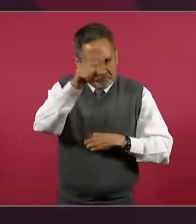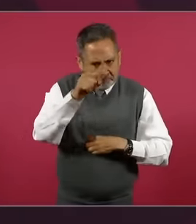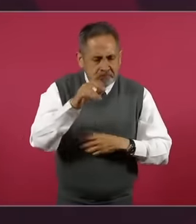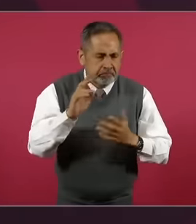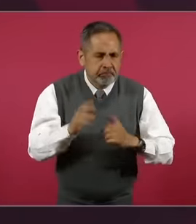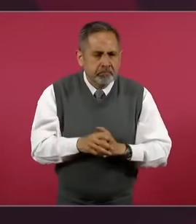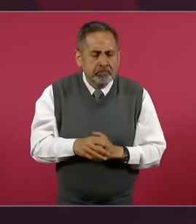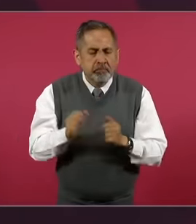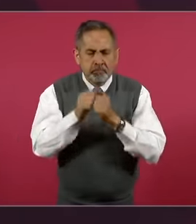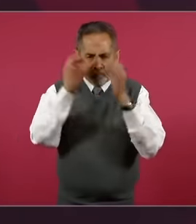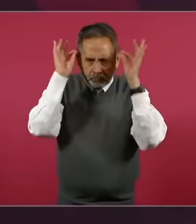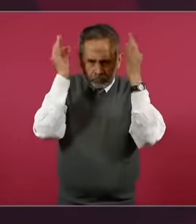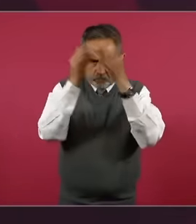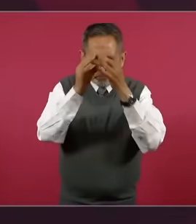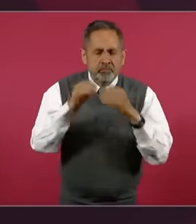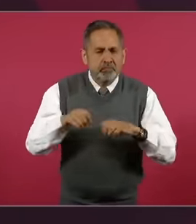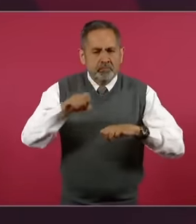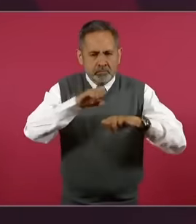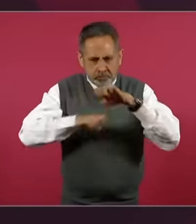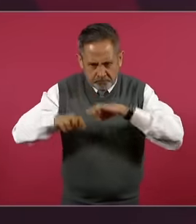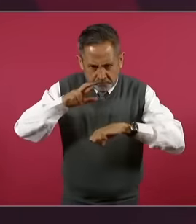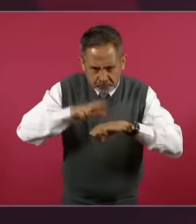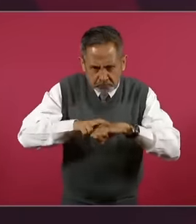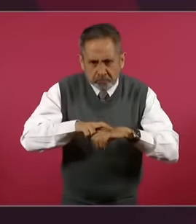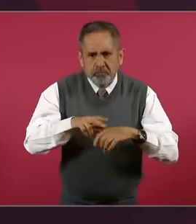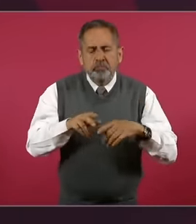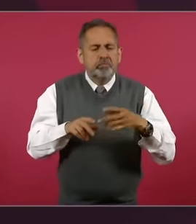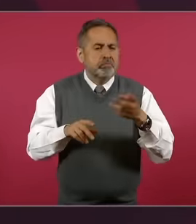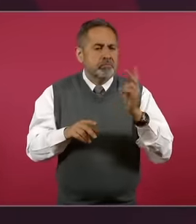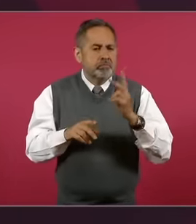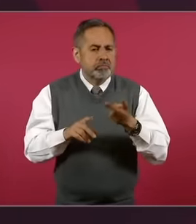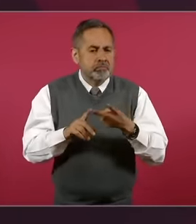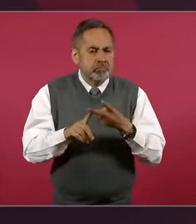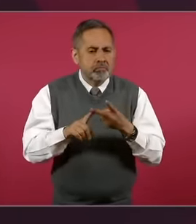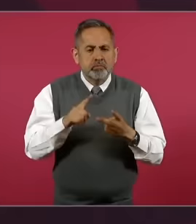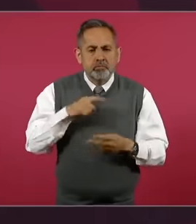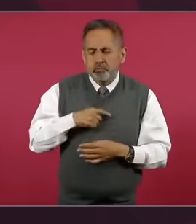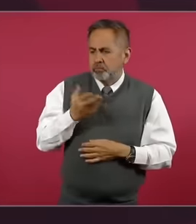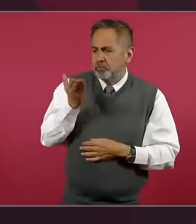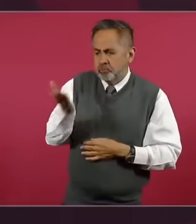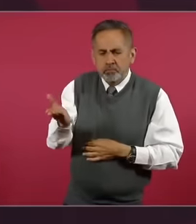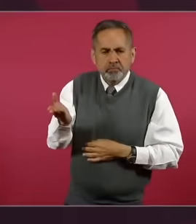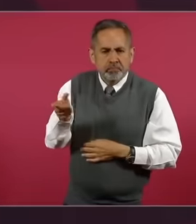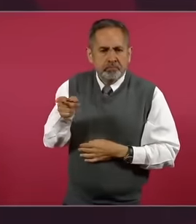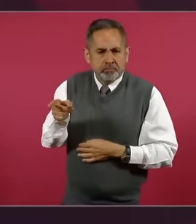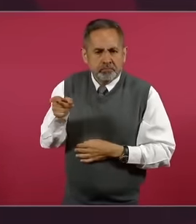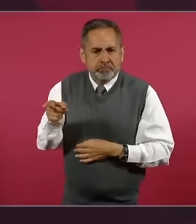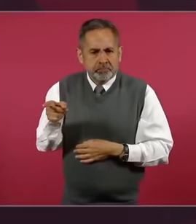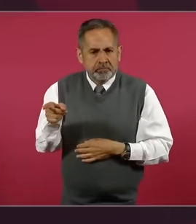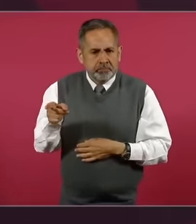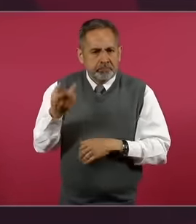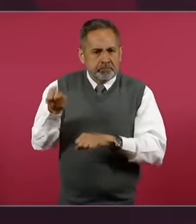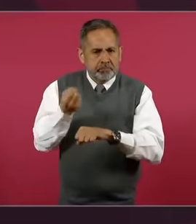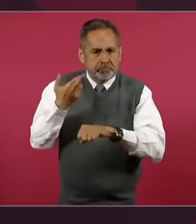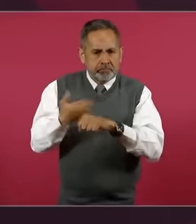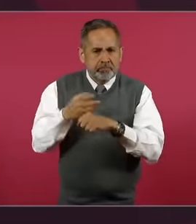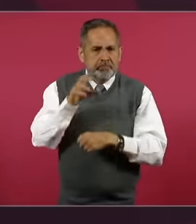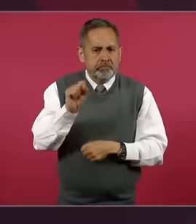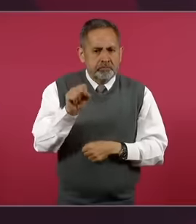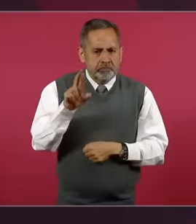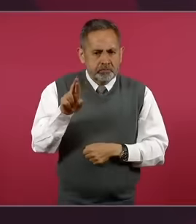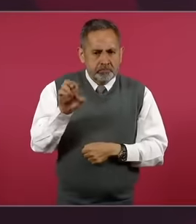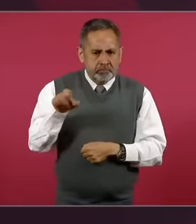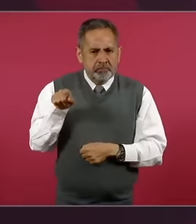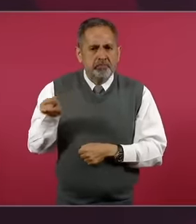con cónsules, los embajadores. Le voy a pedir a la secretaria de